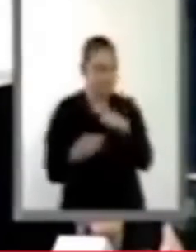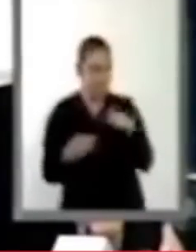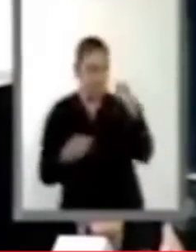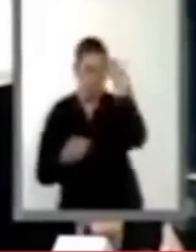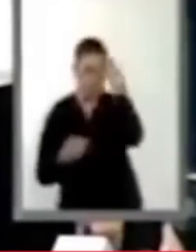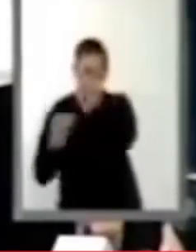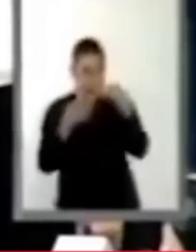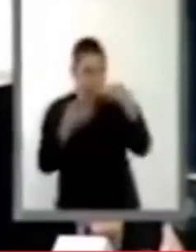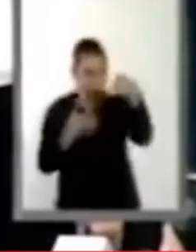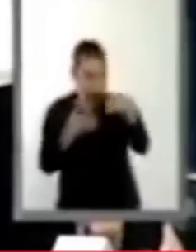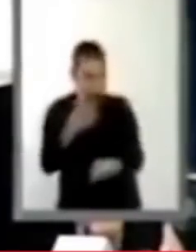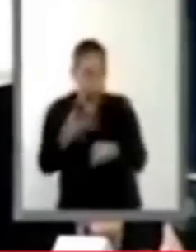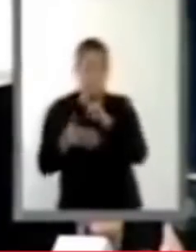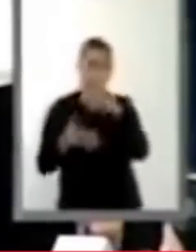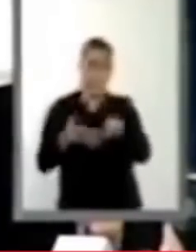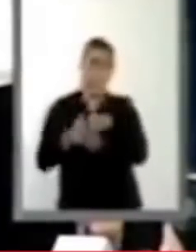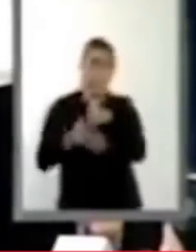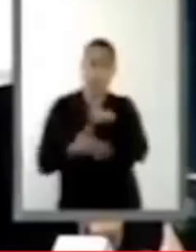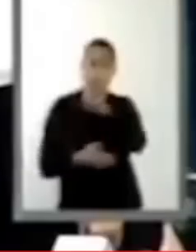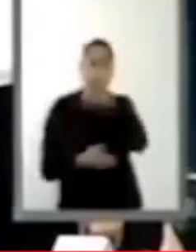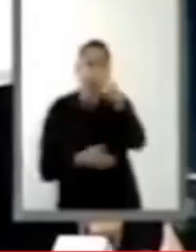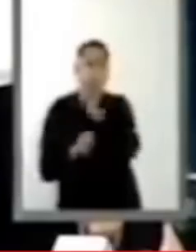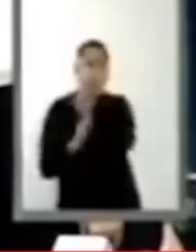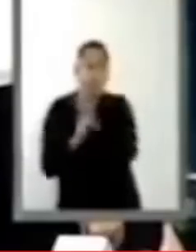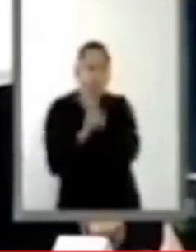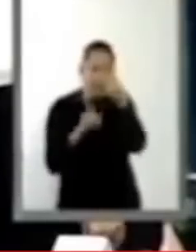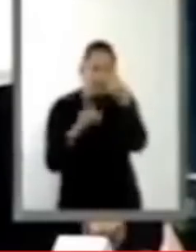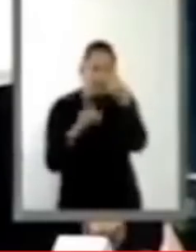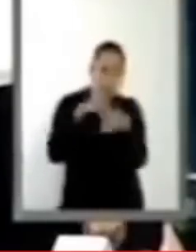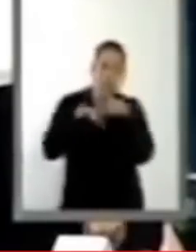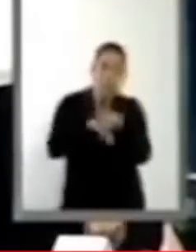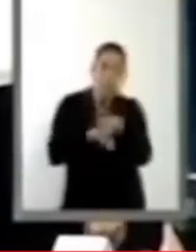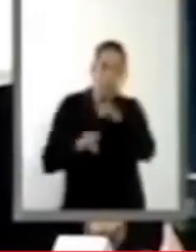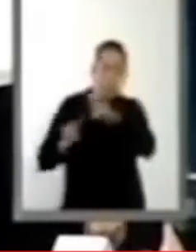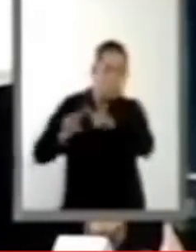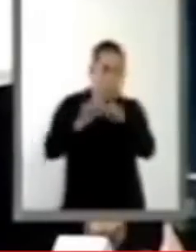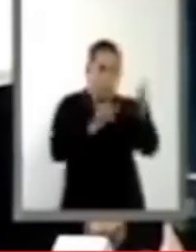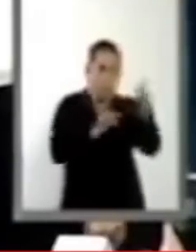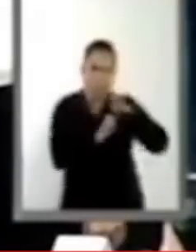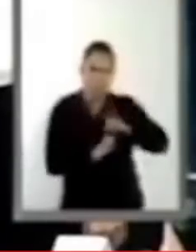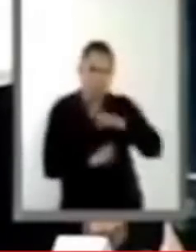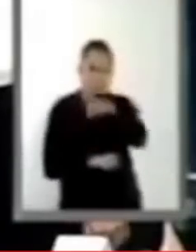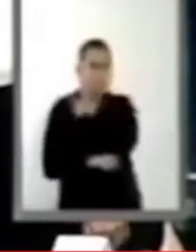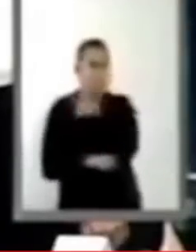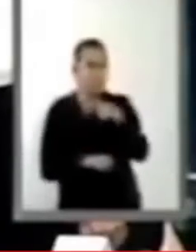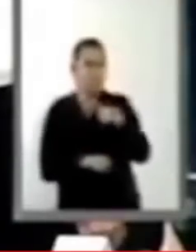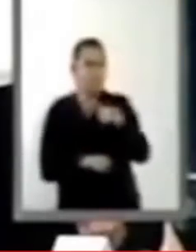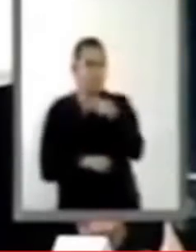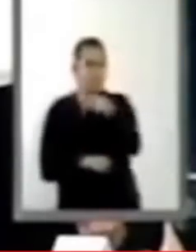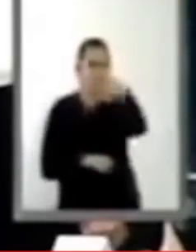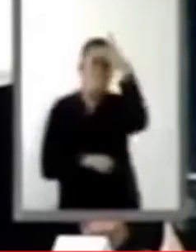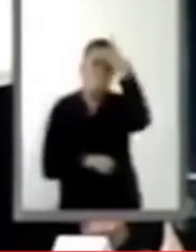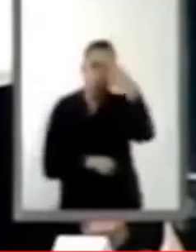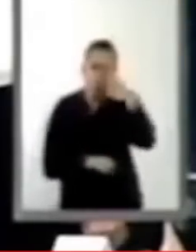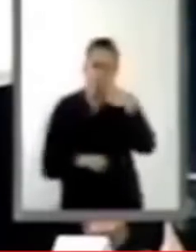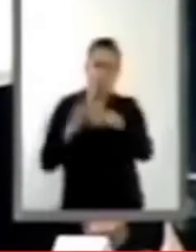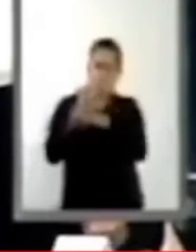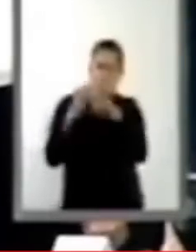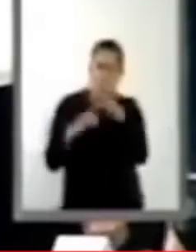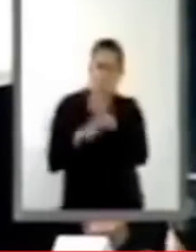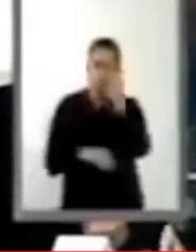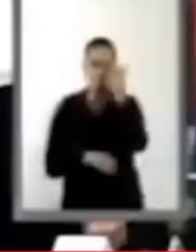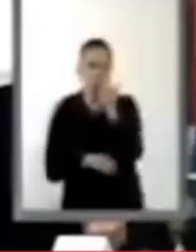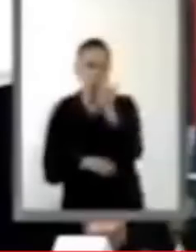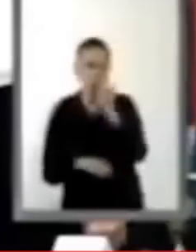Inteligencia Financiera una acción de extinción de dominio sobre todos sus bienes. Concluya, diputado. Y